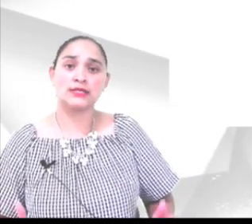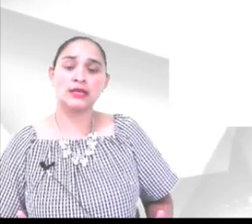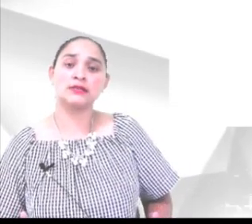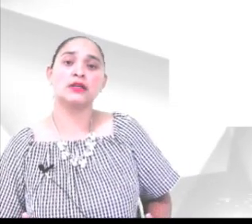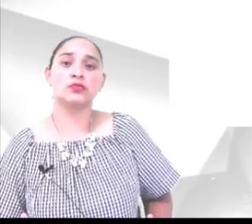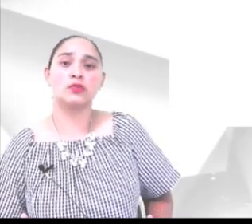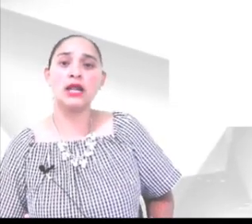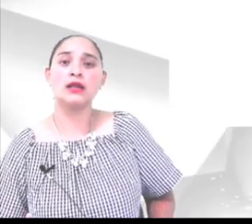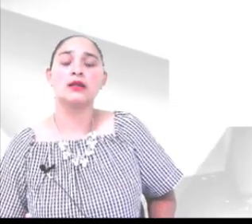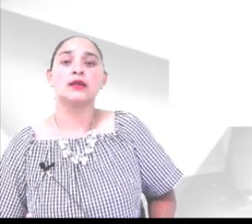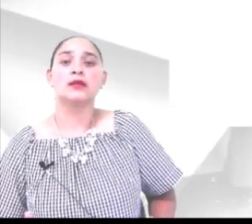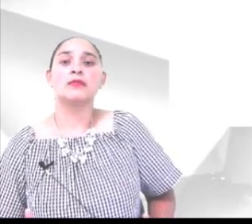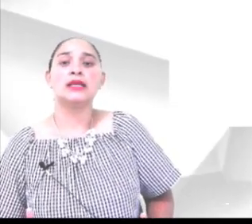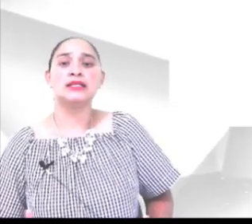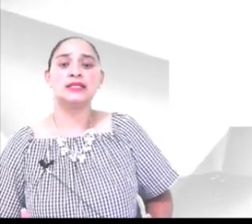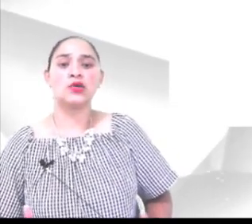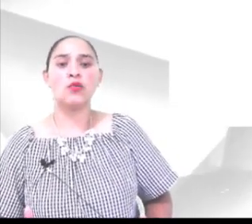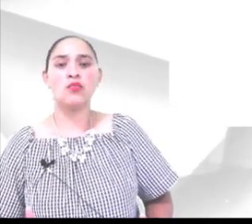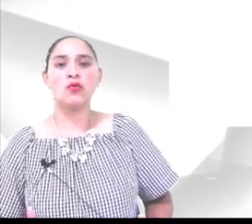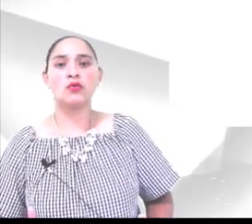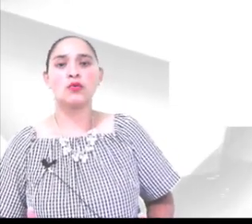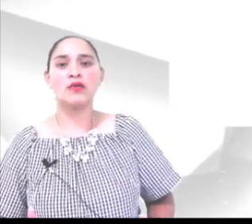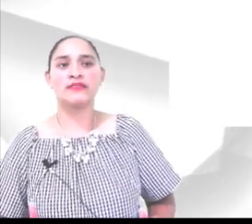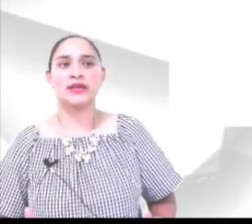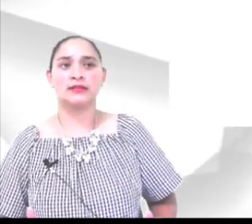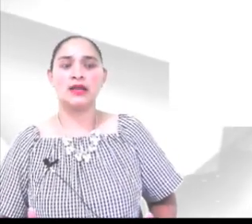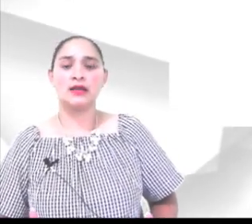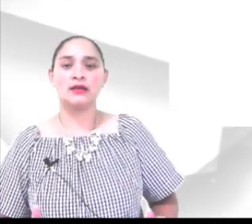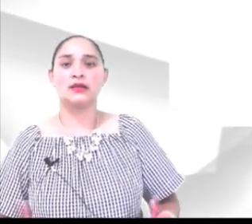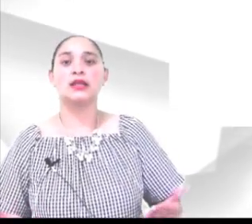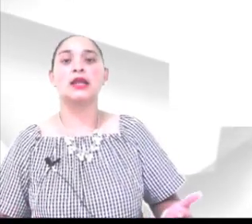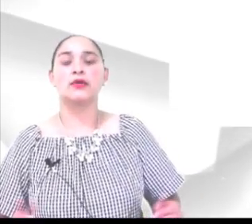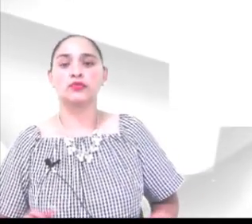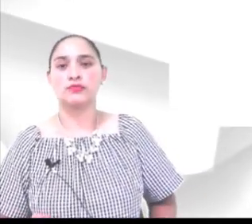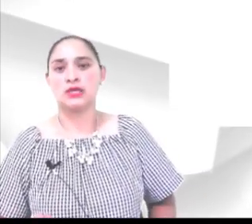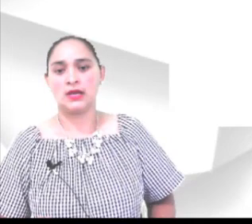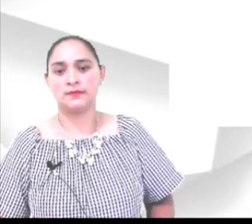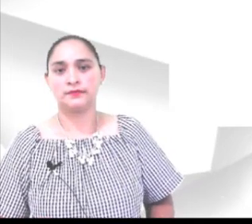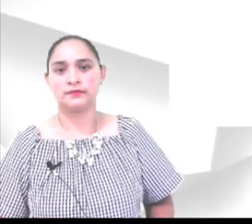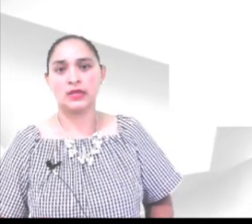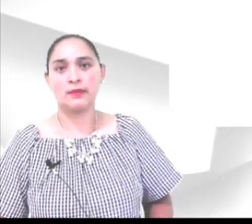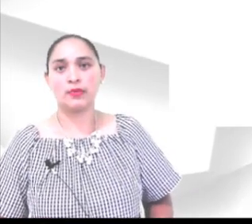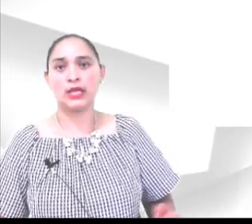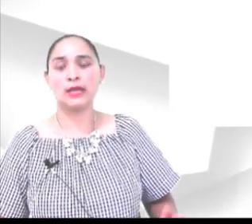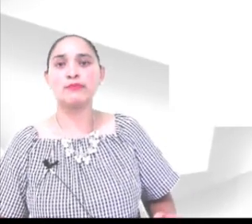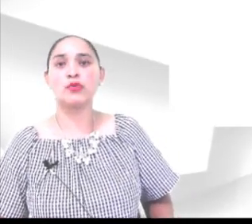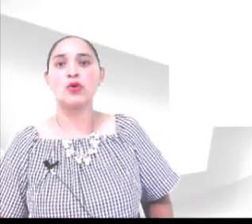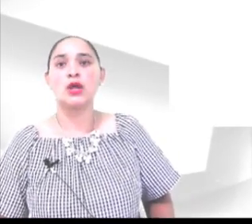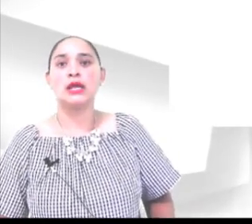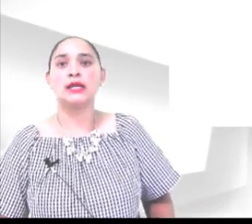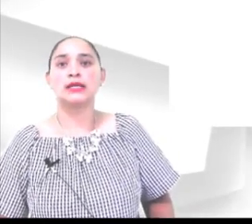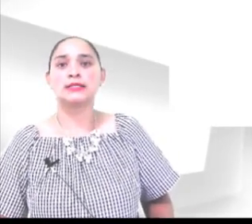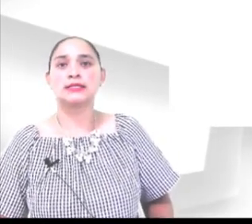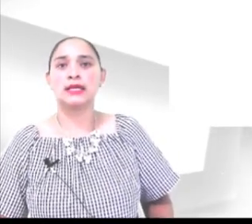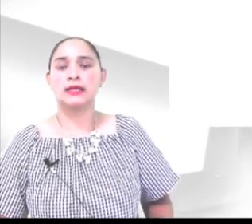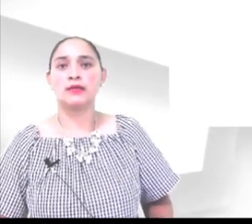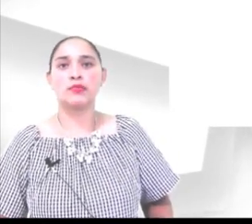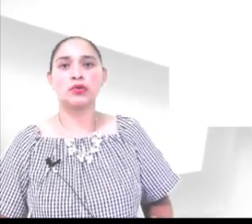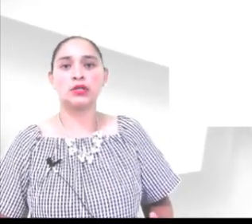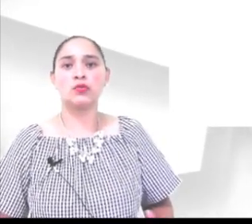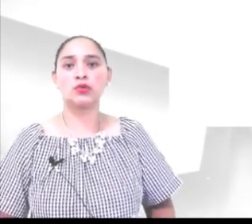Un desastre natural, imagínense cómo afecta en la economía. Vaya, por ejemplo, el que